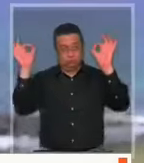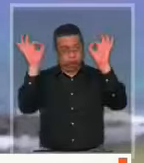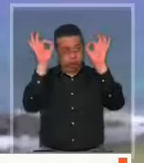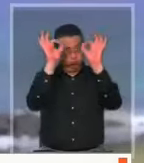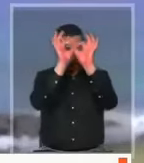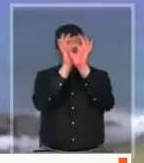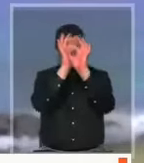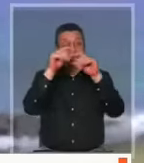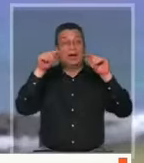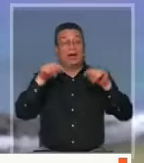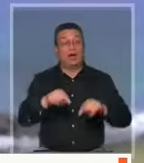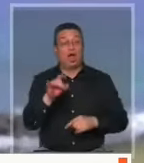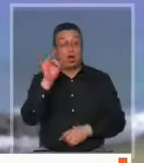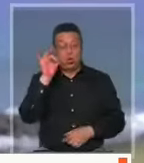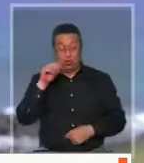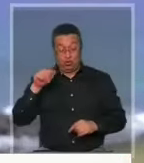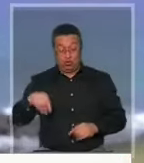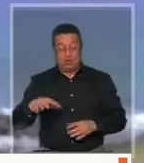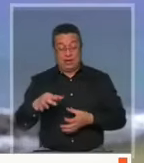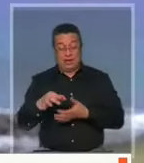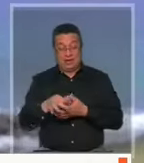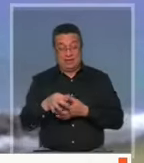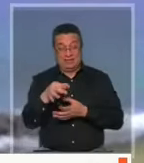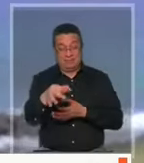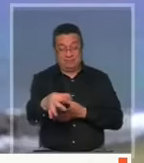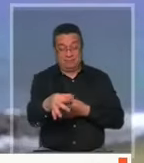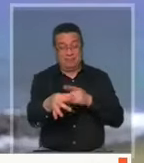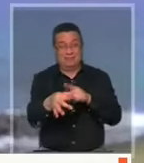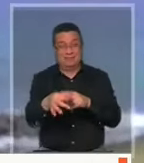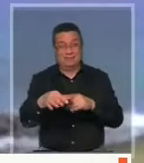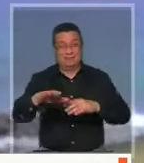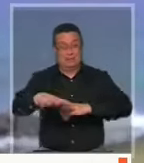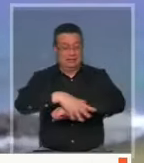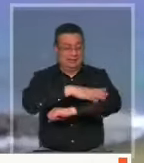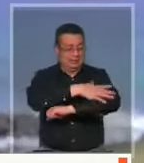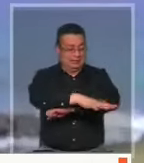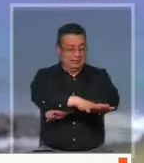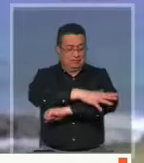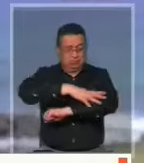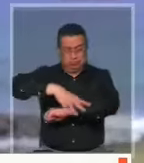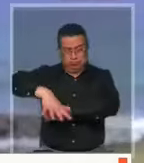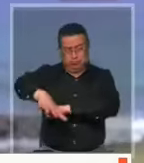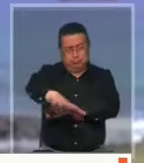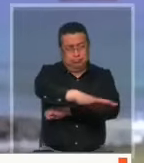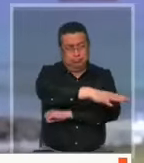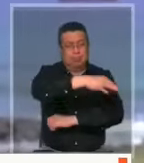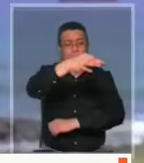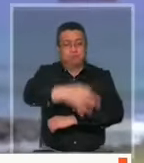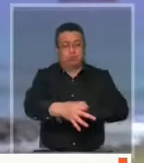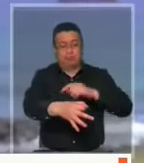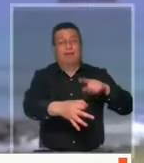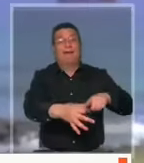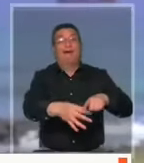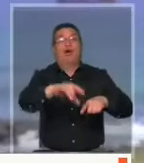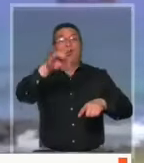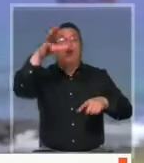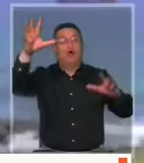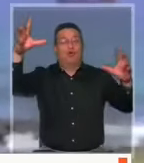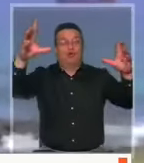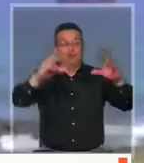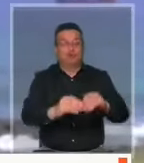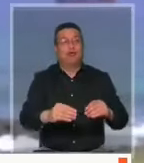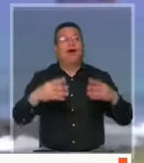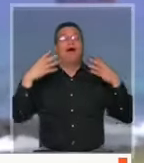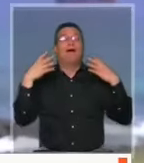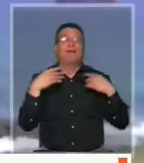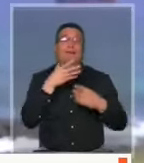este lugar único, una isla en medio del Pacífico, la verdad es un evento único que... ¿Qué